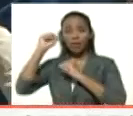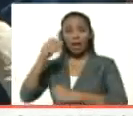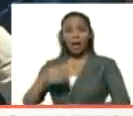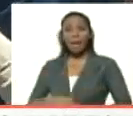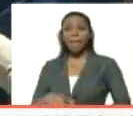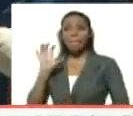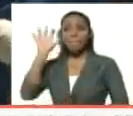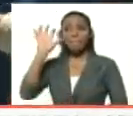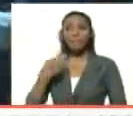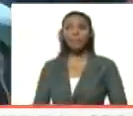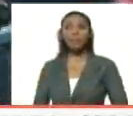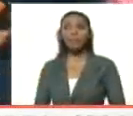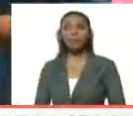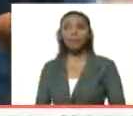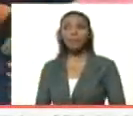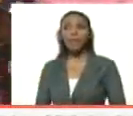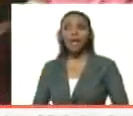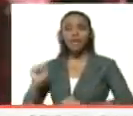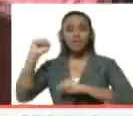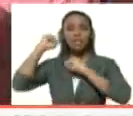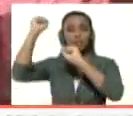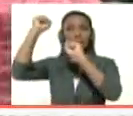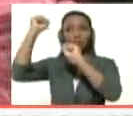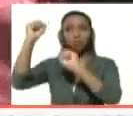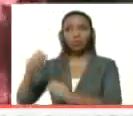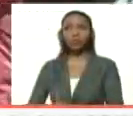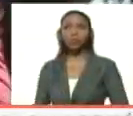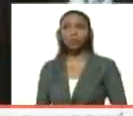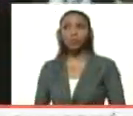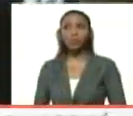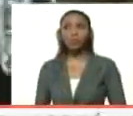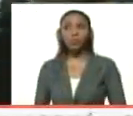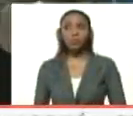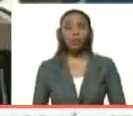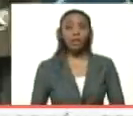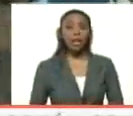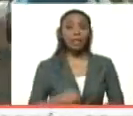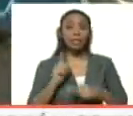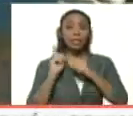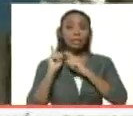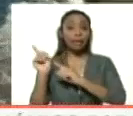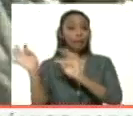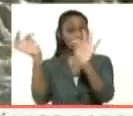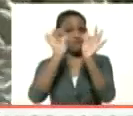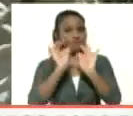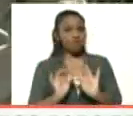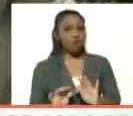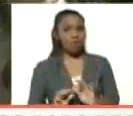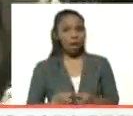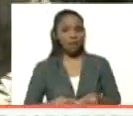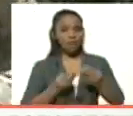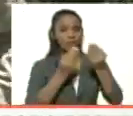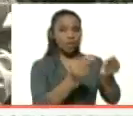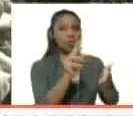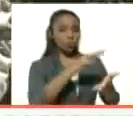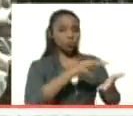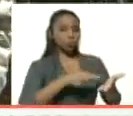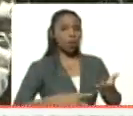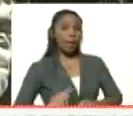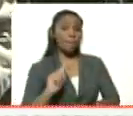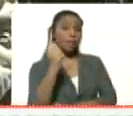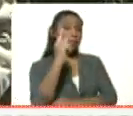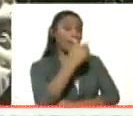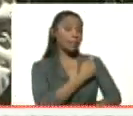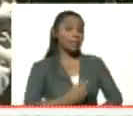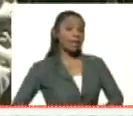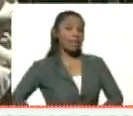¡Que viva! ¡Venceremos! ¡Venceremos! Bien, de esta manera pues ha dado lectura la primera presidenta